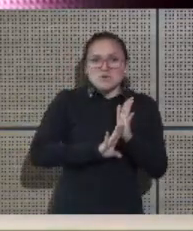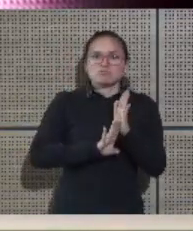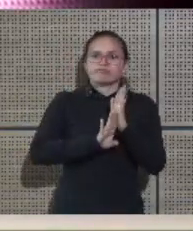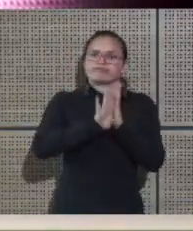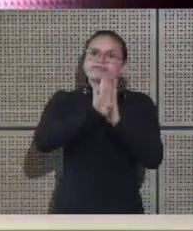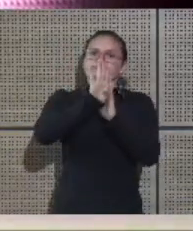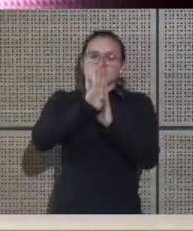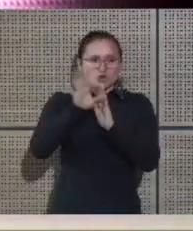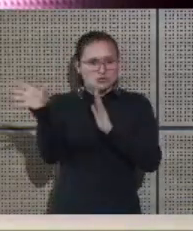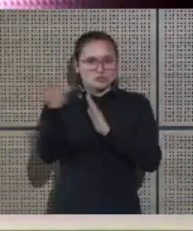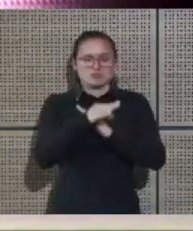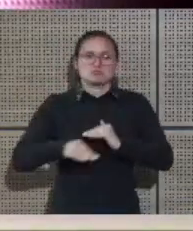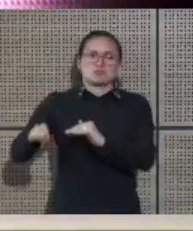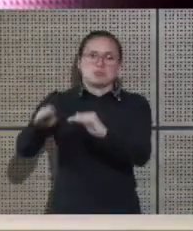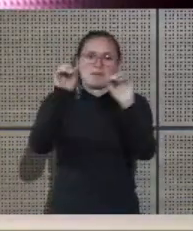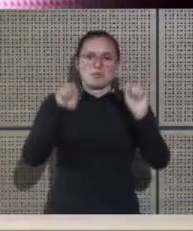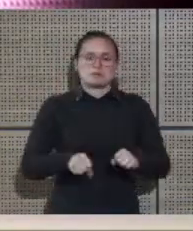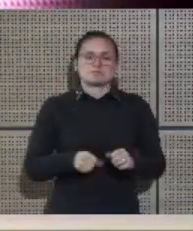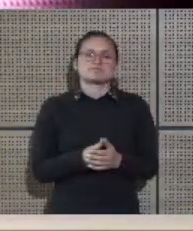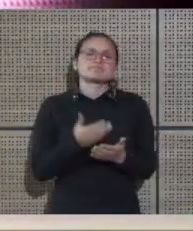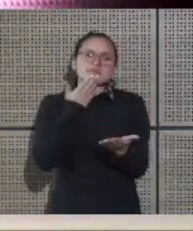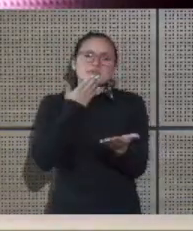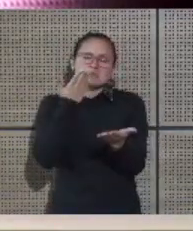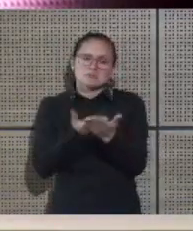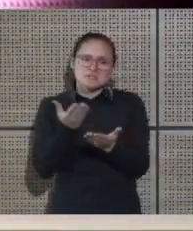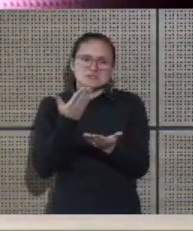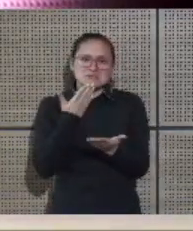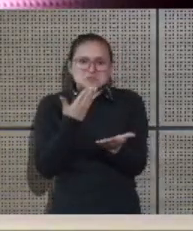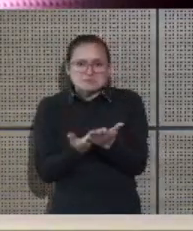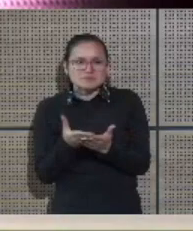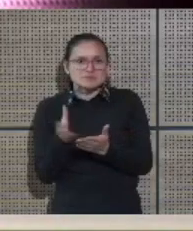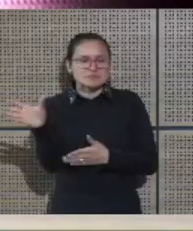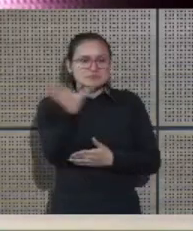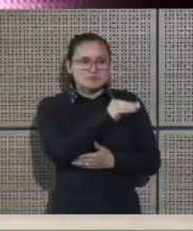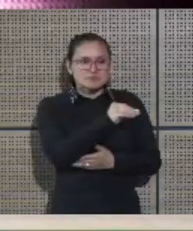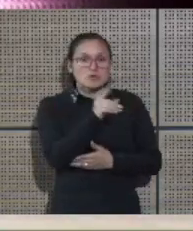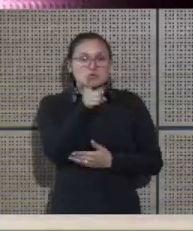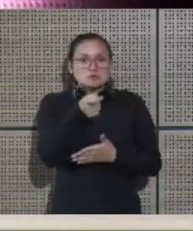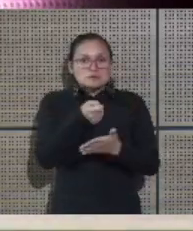Muchísimas gracias a todos de verdad y mis mejores deseos pues por